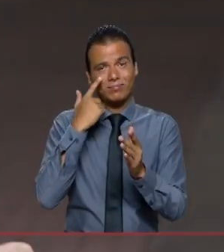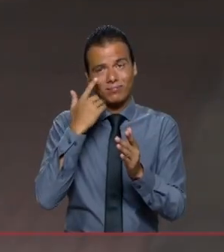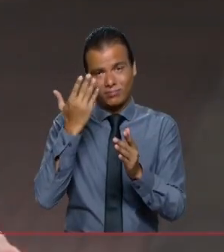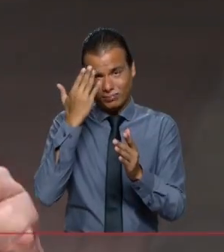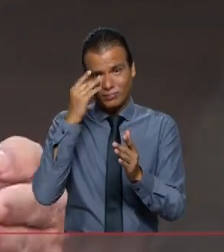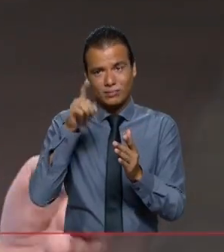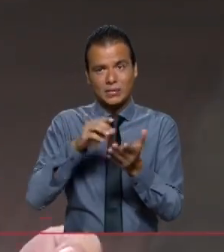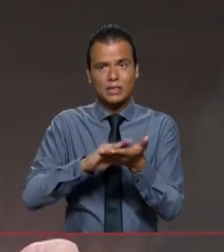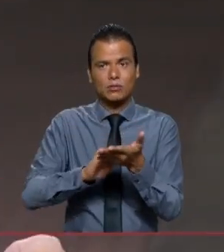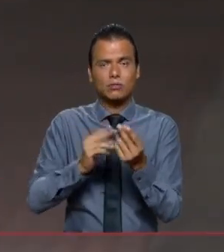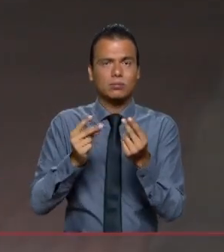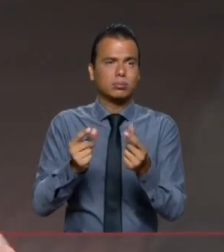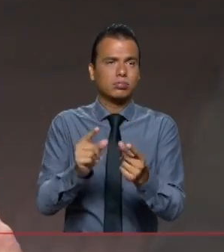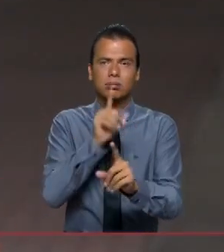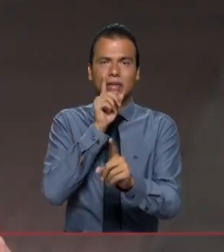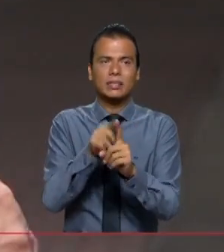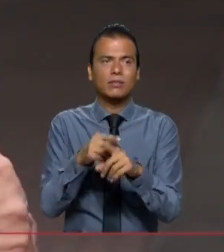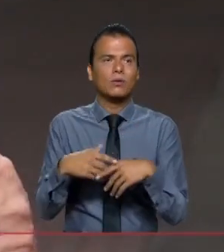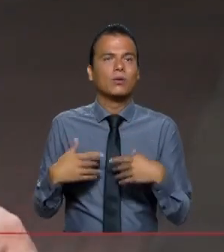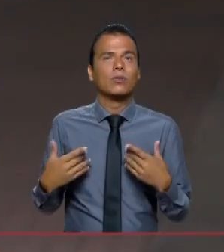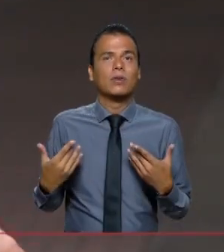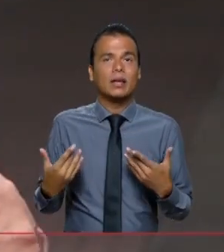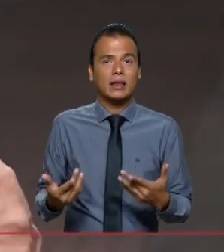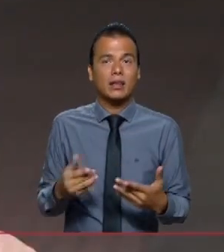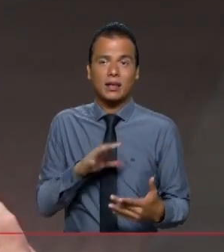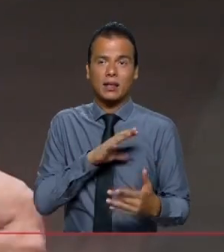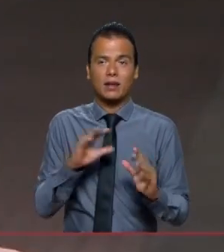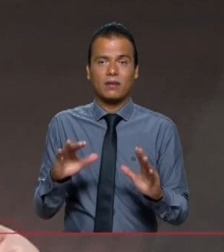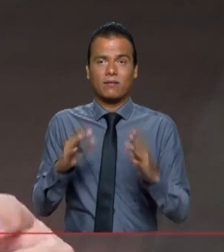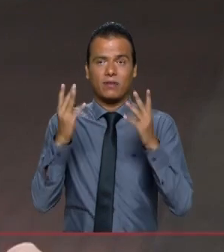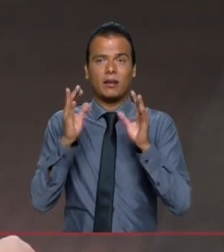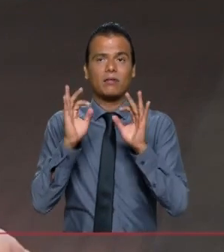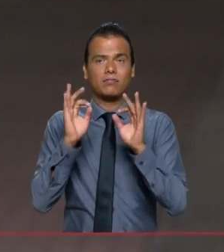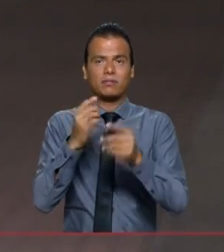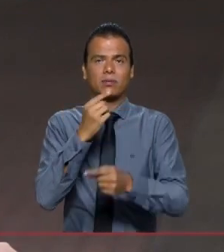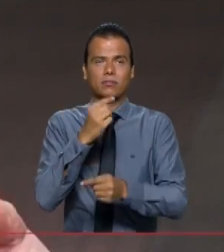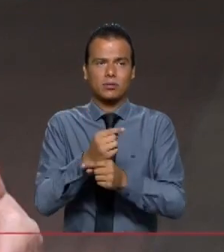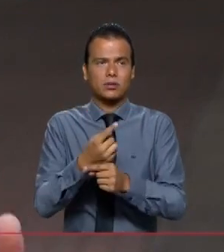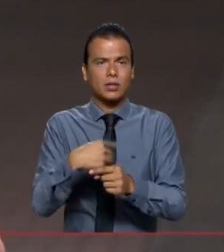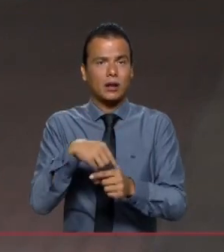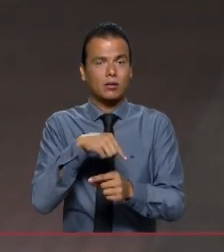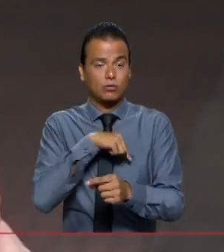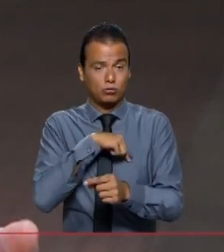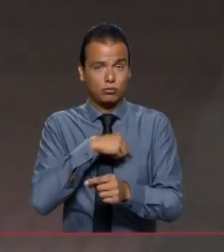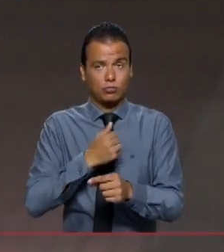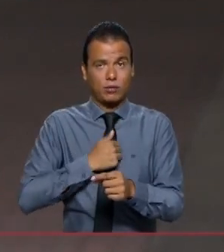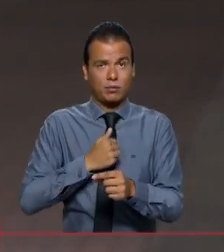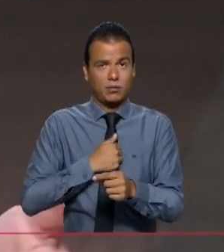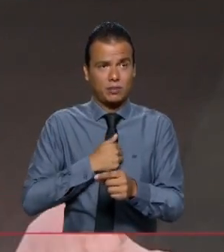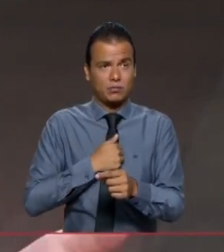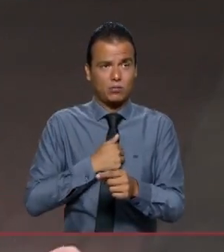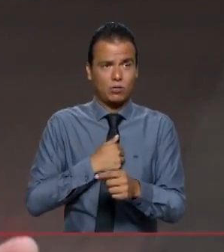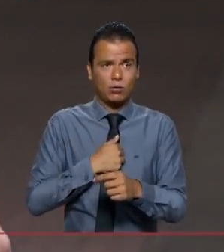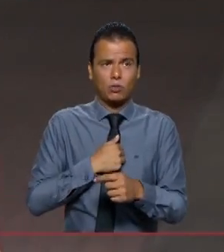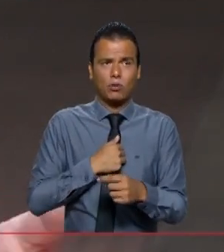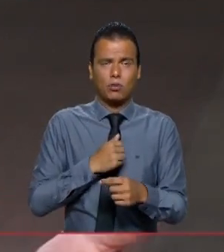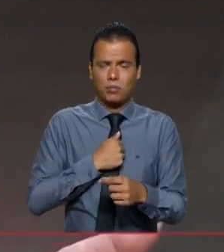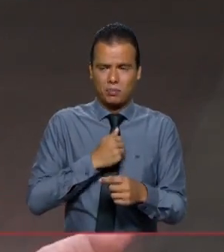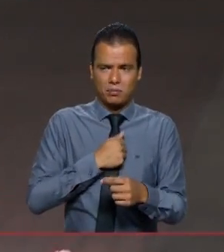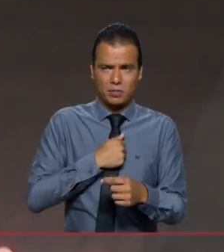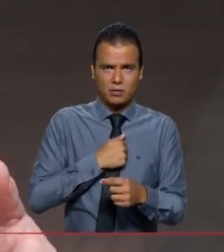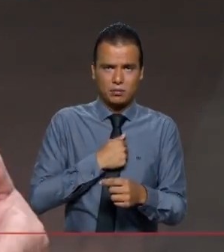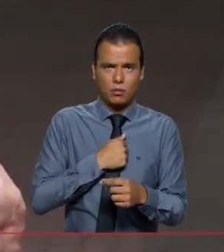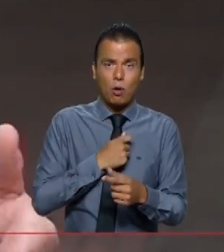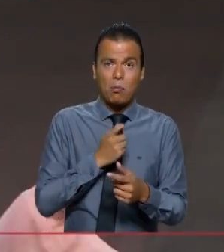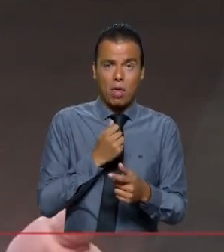Corfecali está haciendo todo el esfuerzo, hemos venido pagando de manera paulatina con nuestros recursos, pero la feria 2023 está asegurada, está